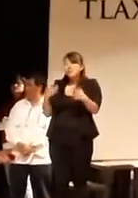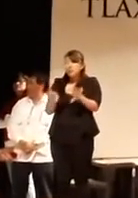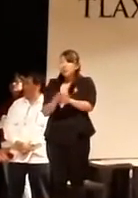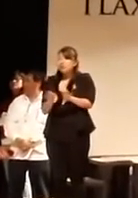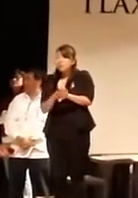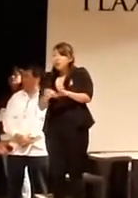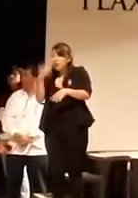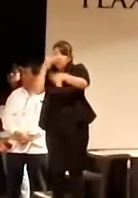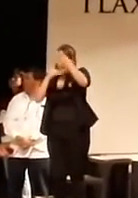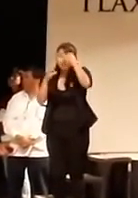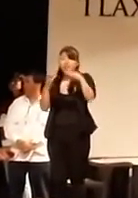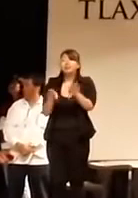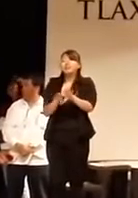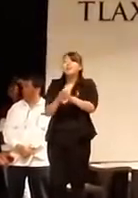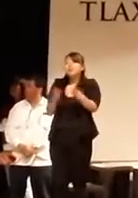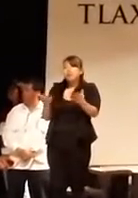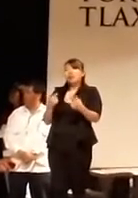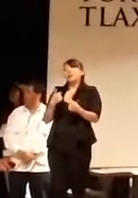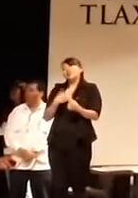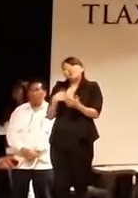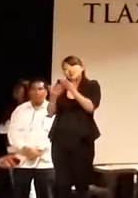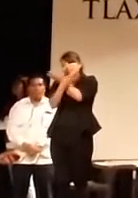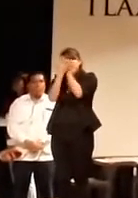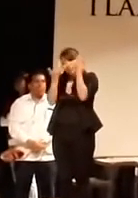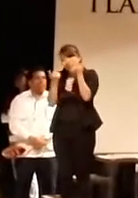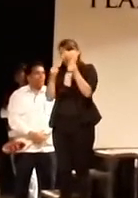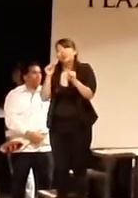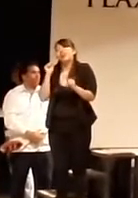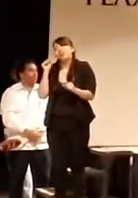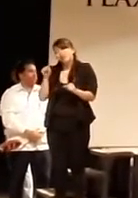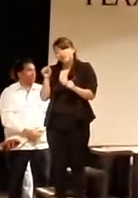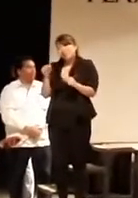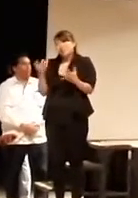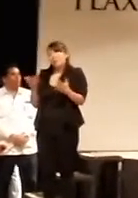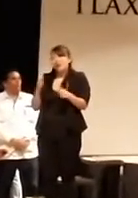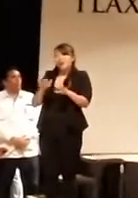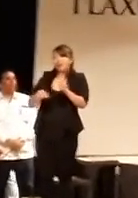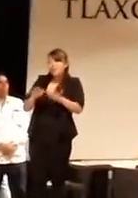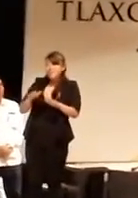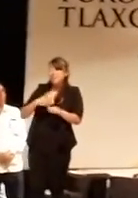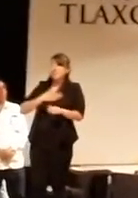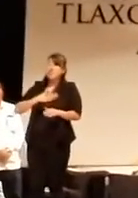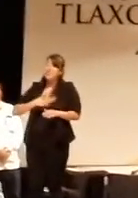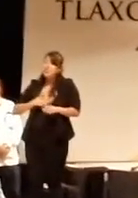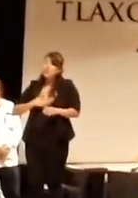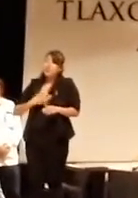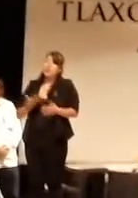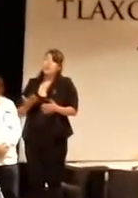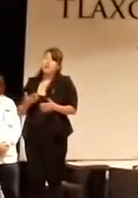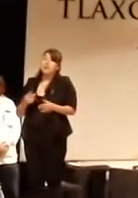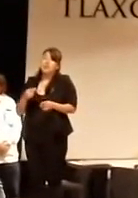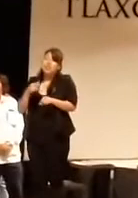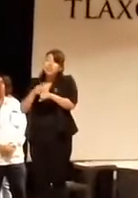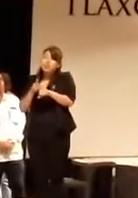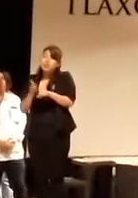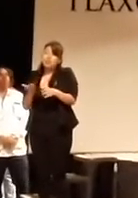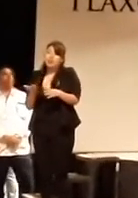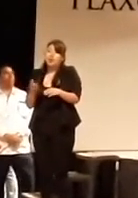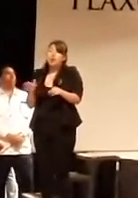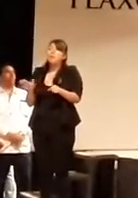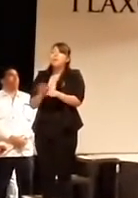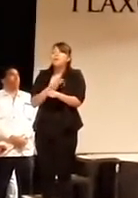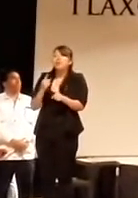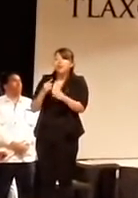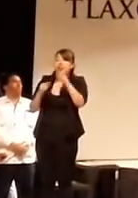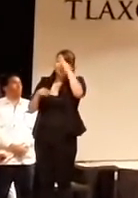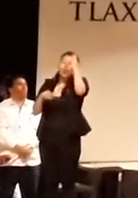nombre de la calidad se han cometido en nuestro país muchas injusticias. La más evidente es la que involucra la